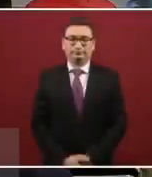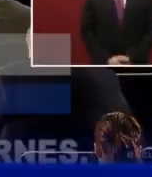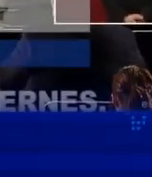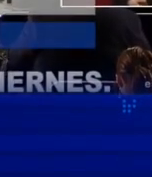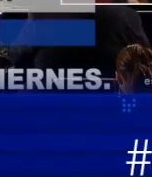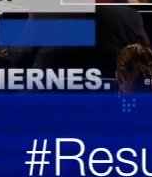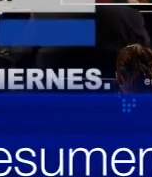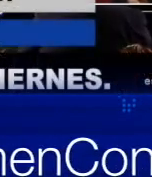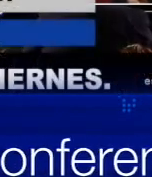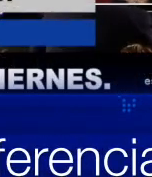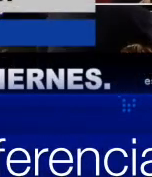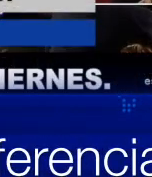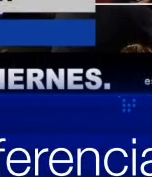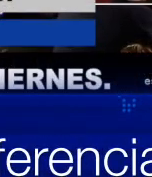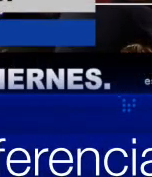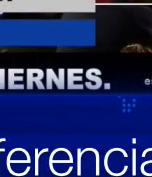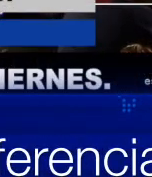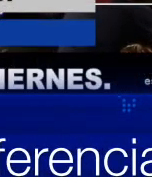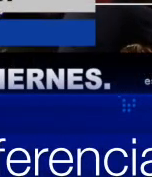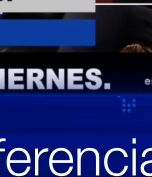El día de hoy